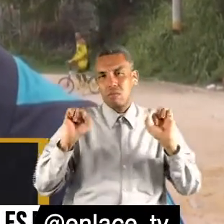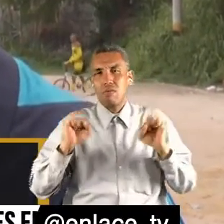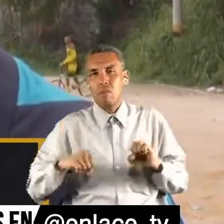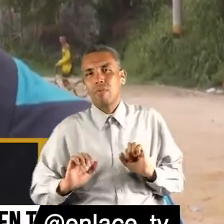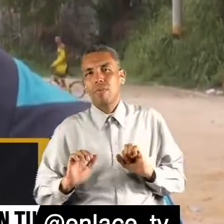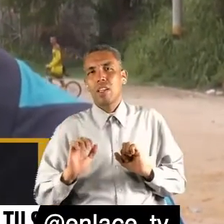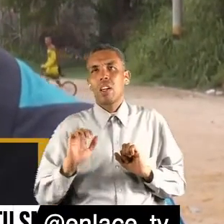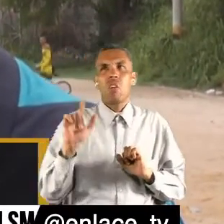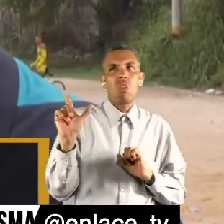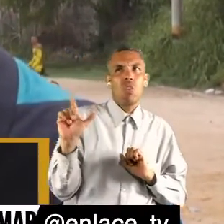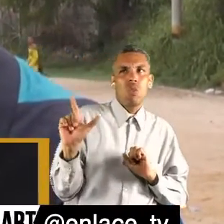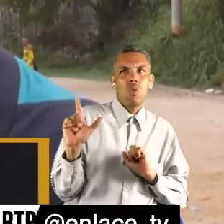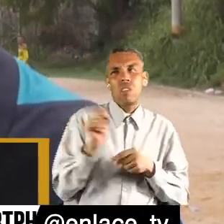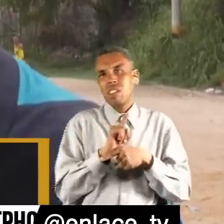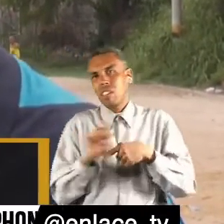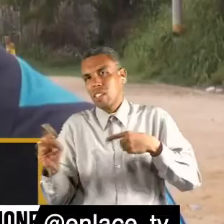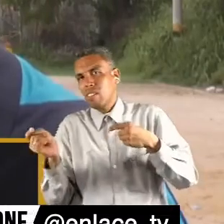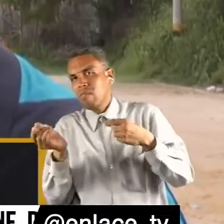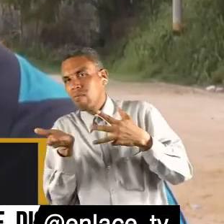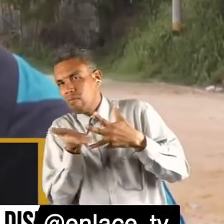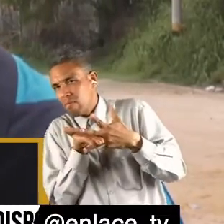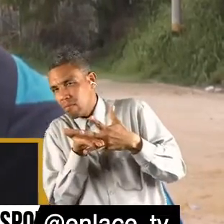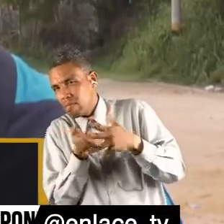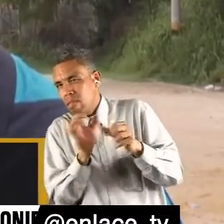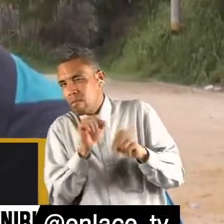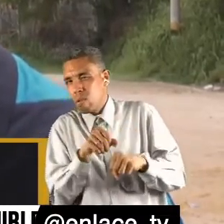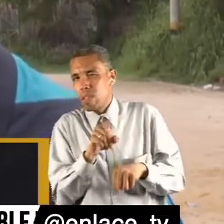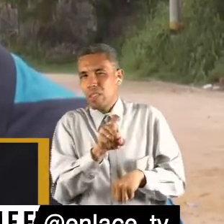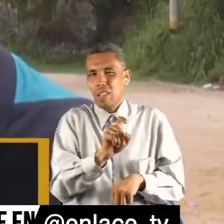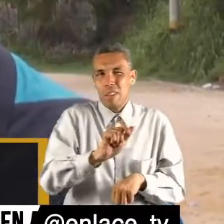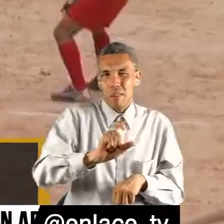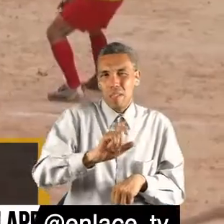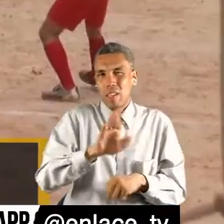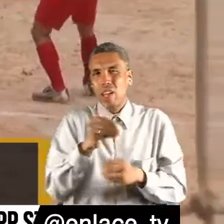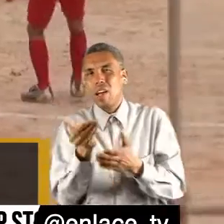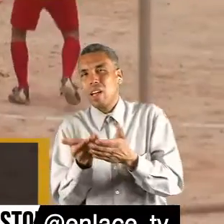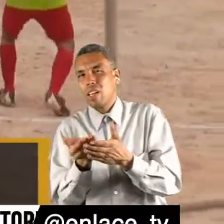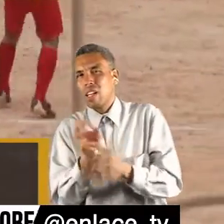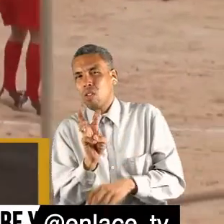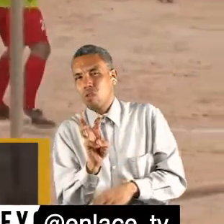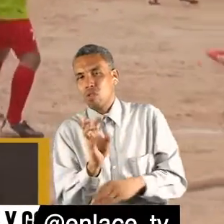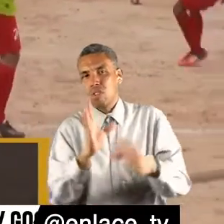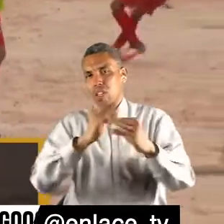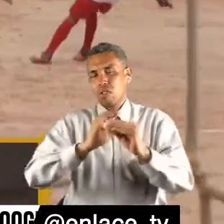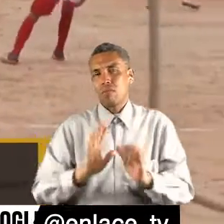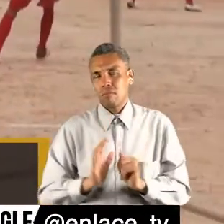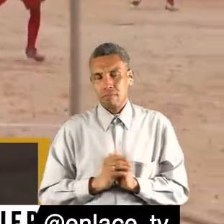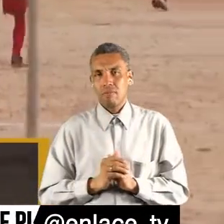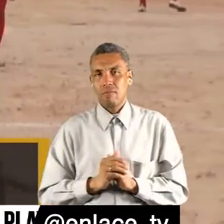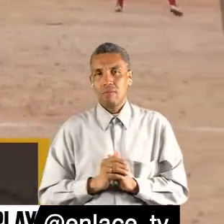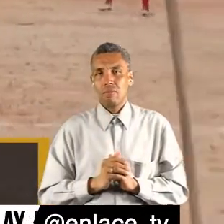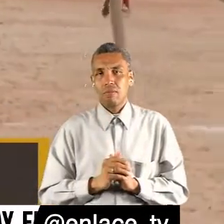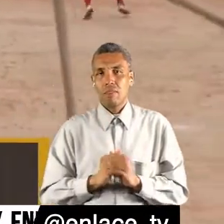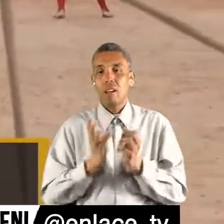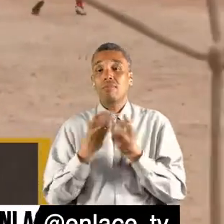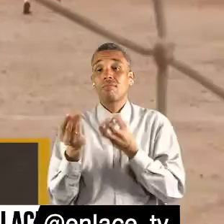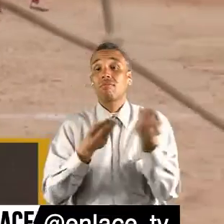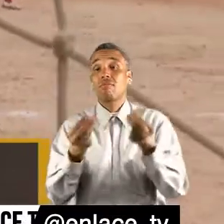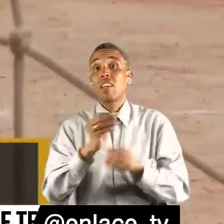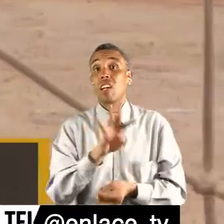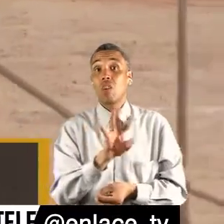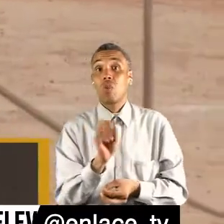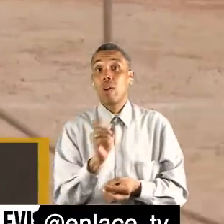los lunes entre semanas dos partidos de 6:30 y el de las 8 de la noche. 40 equipos esperan los organizadores